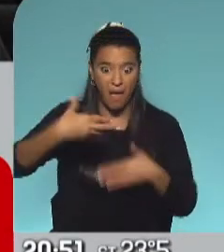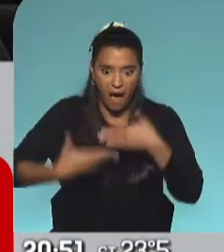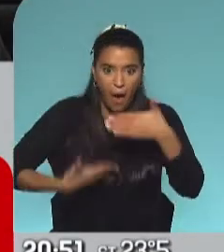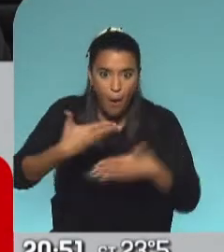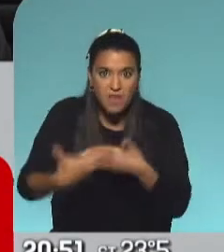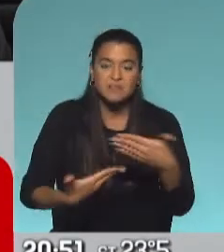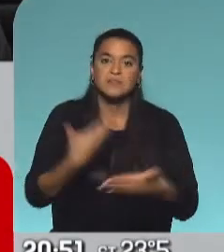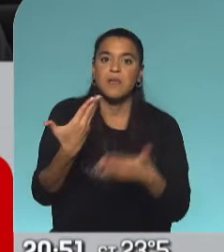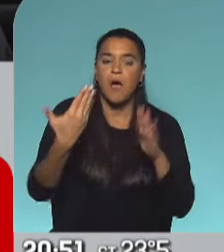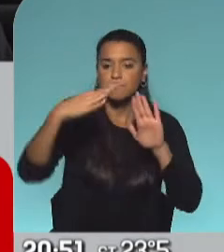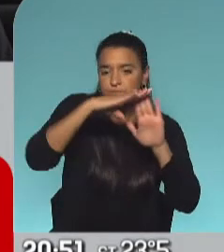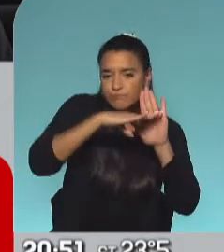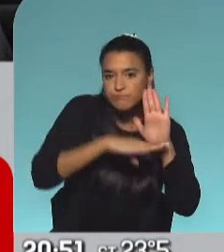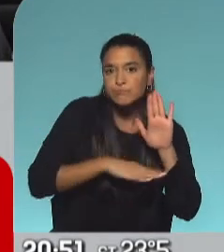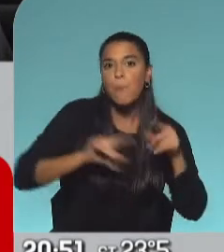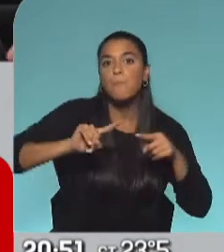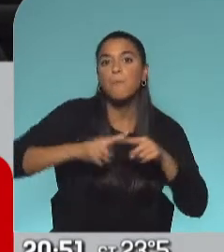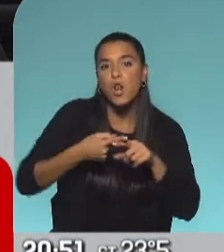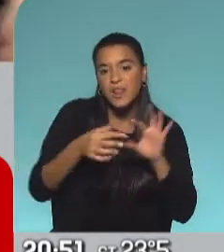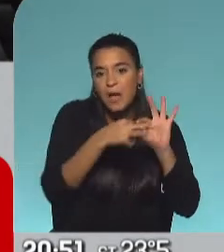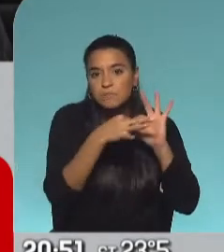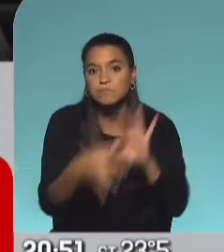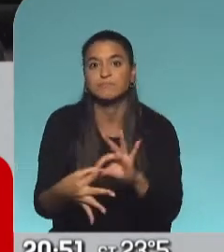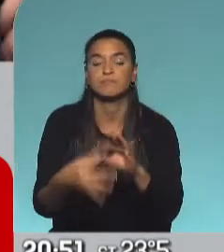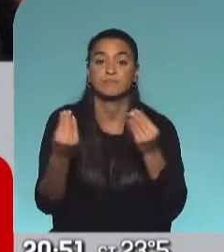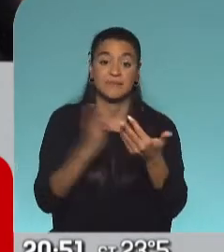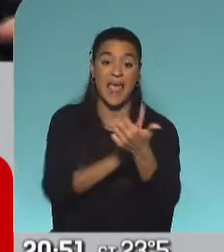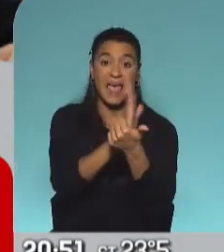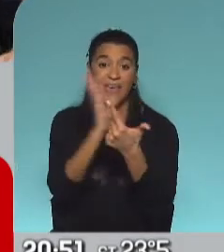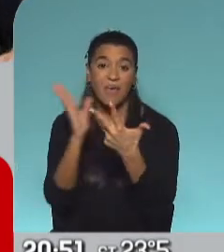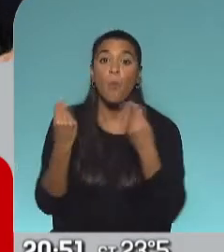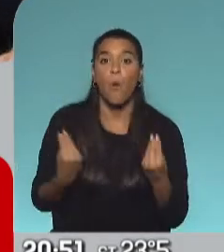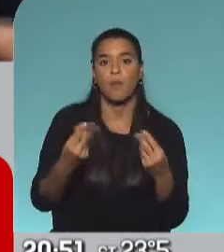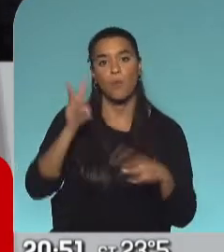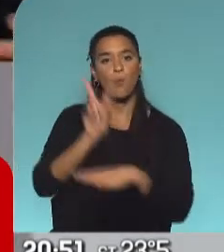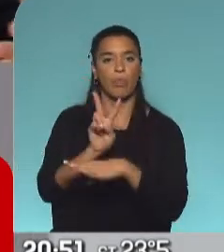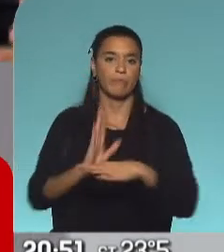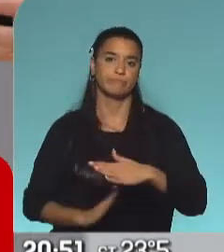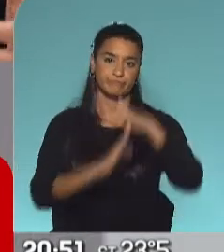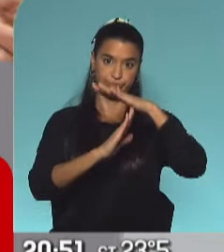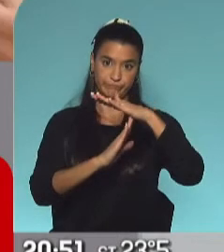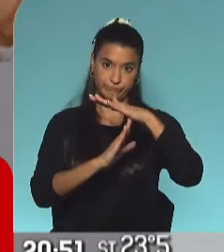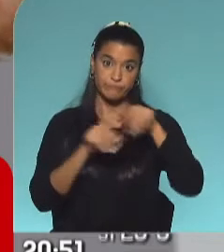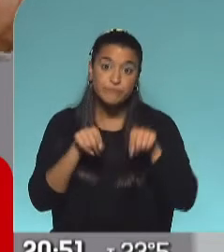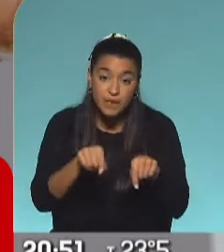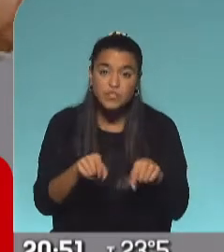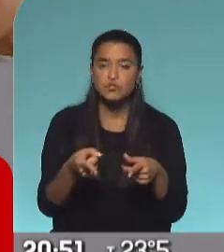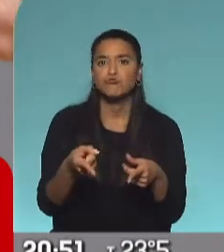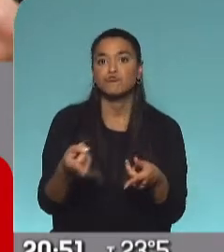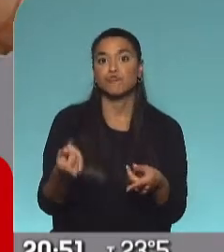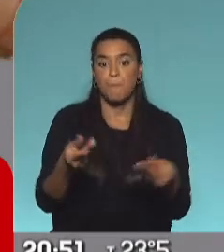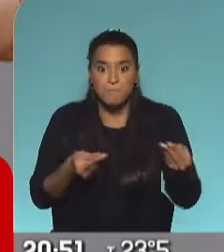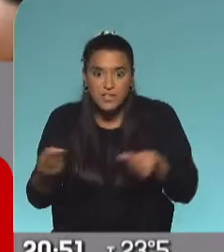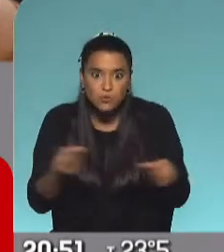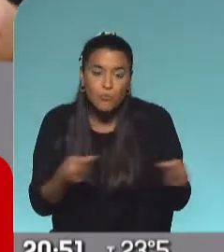muchas políticas de tinte relacionadas a estos ejes, si querés, de cuidados. Eso, naturalmente, que le exige al